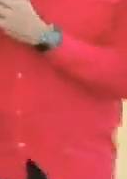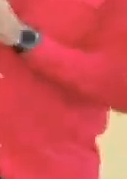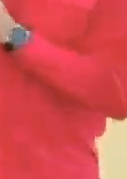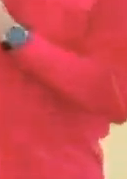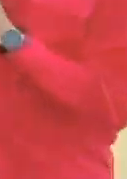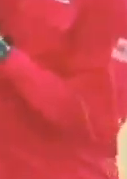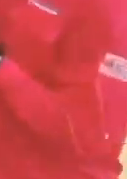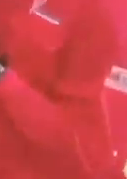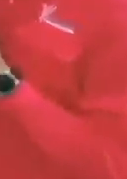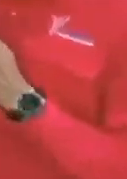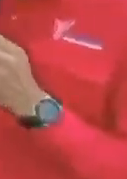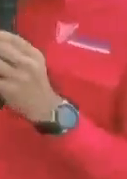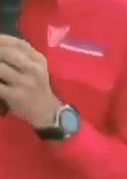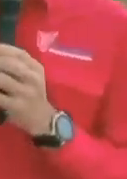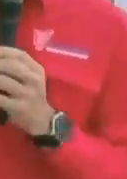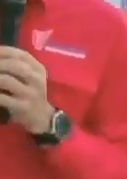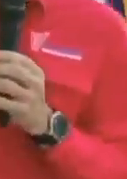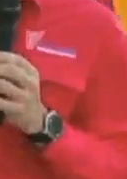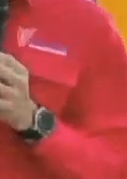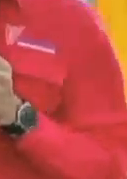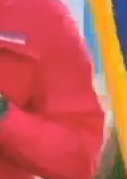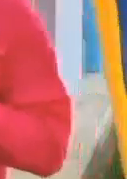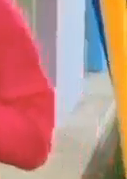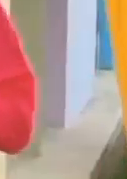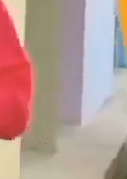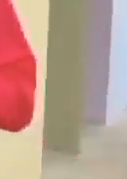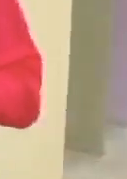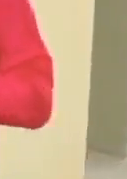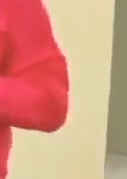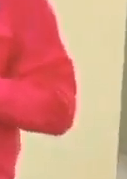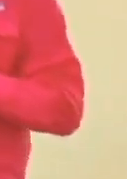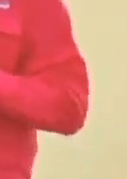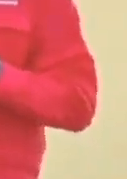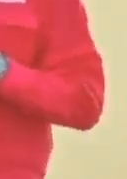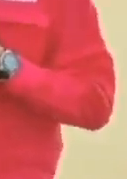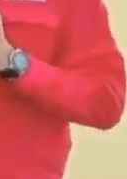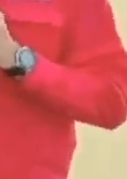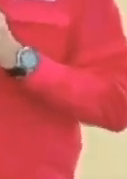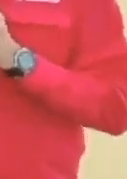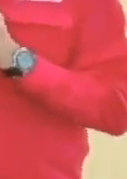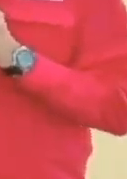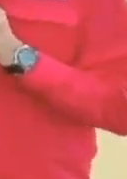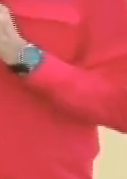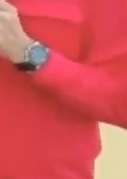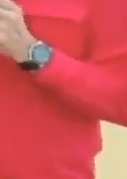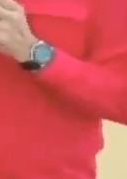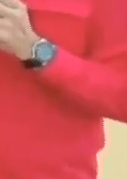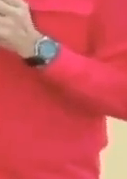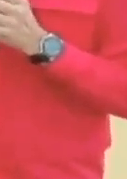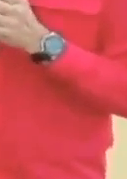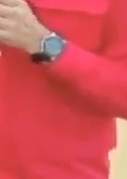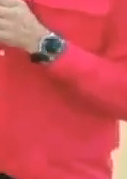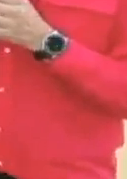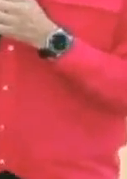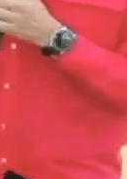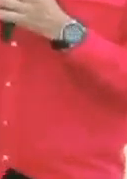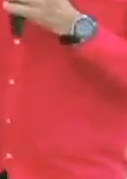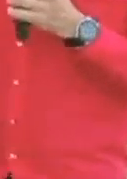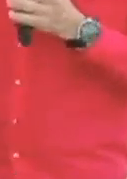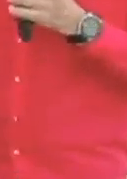quien hoy, en nombre del gobierno bolivariano, en nombre suyo, mi comandante presidente, le vamos a hacer entrega